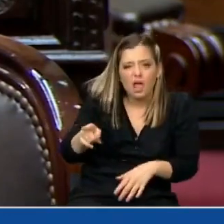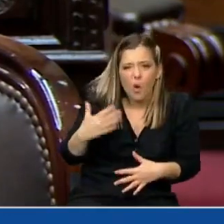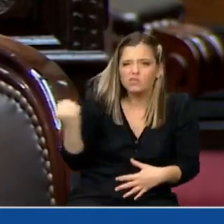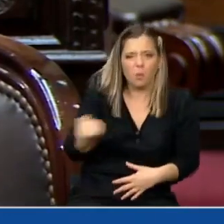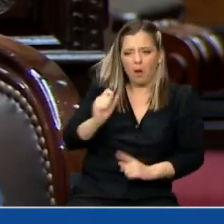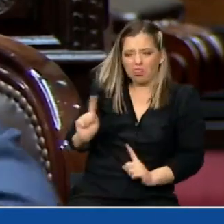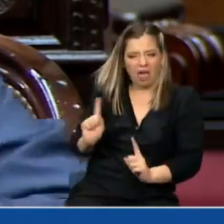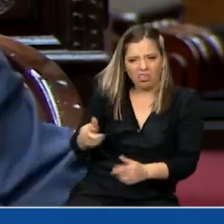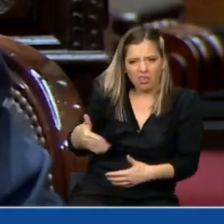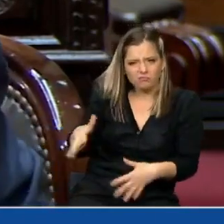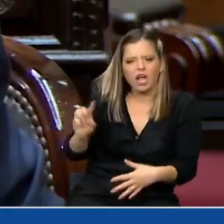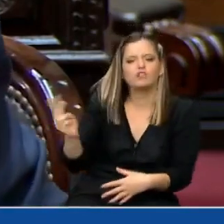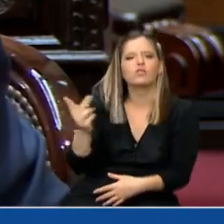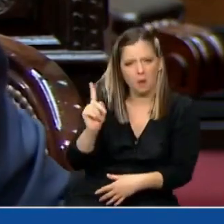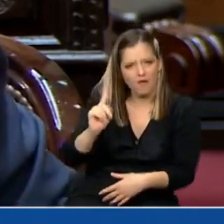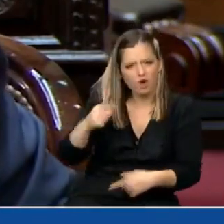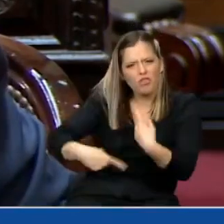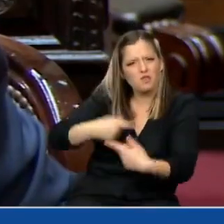muera.